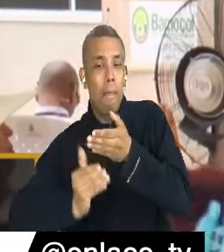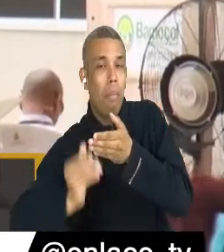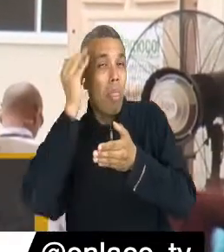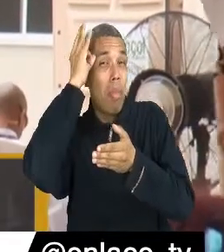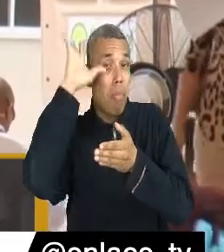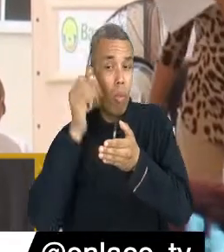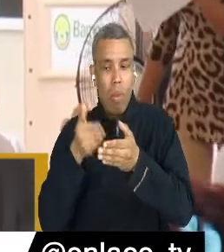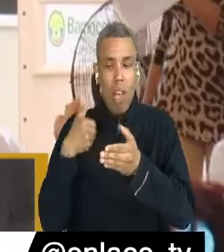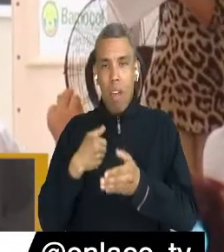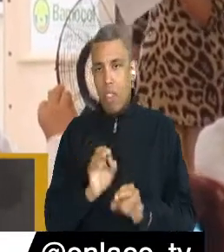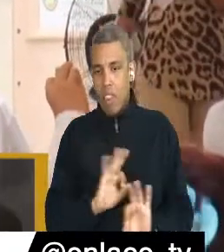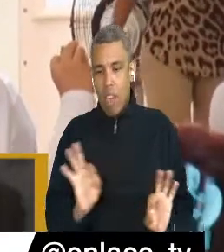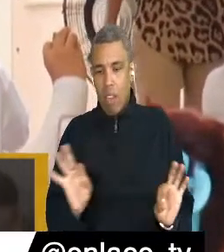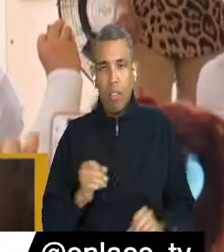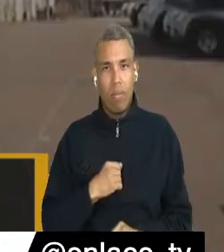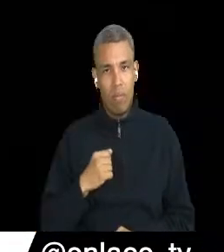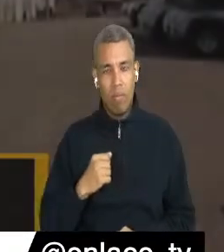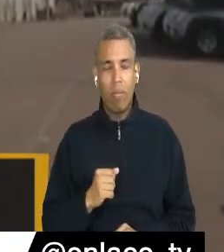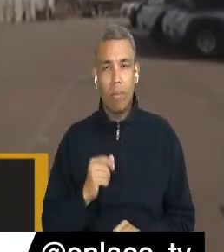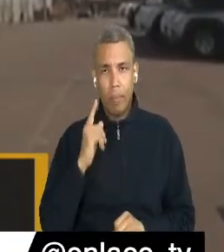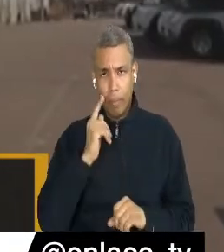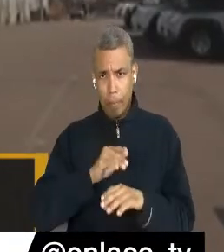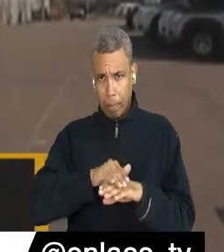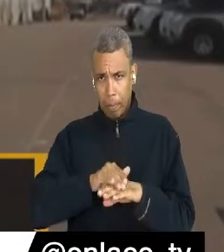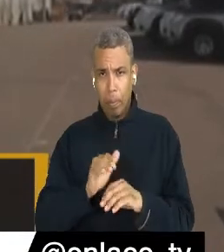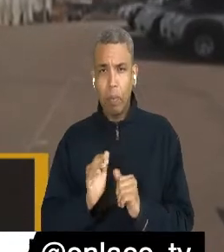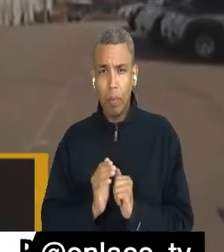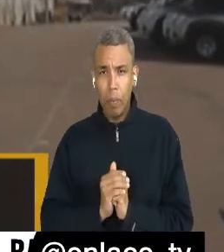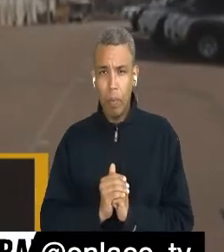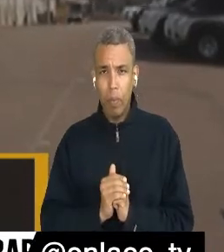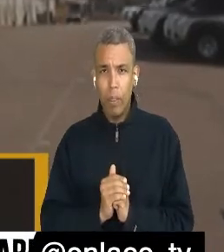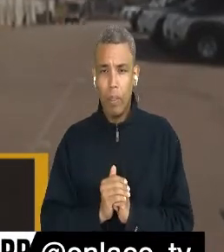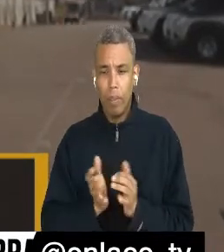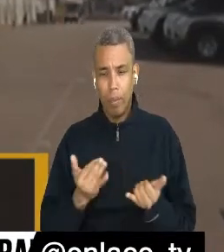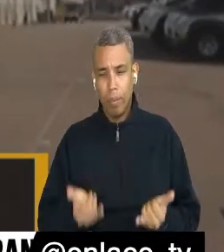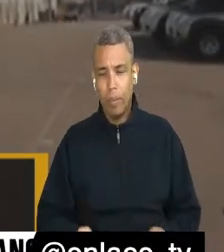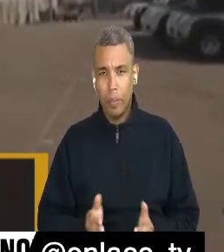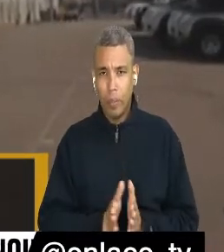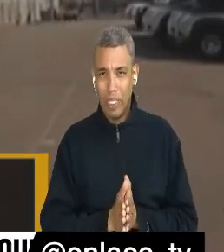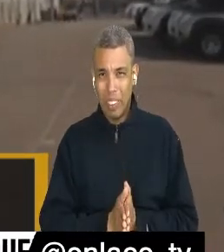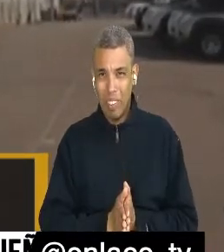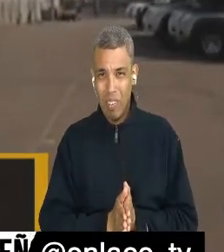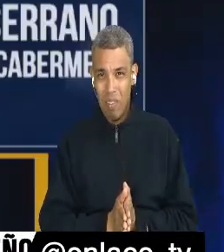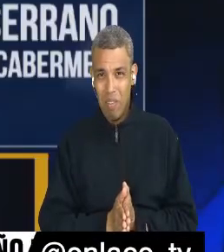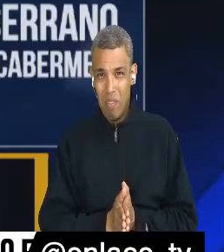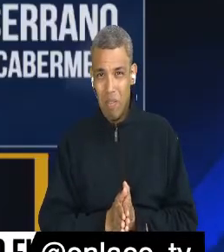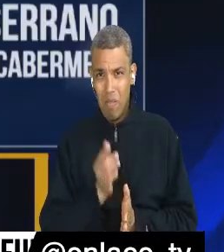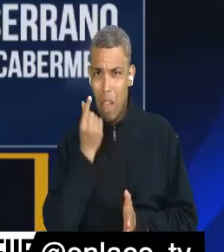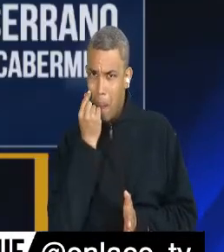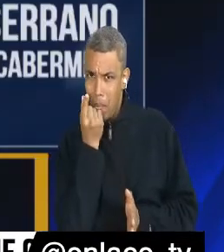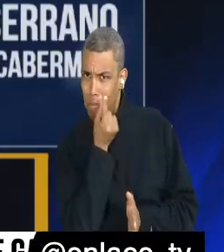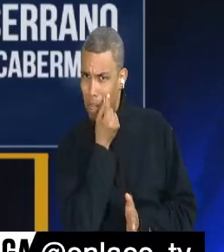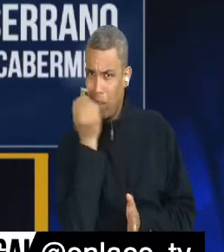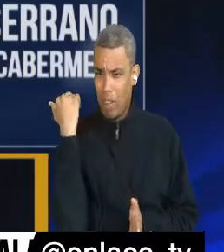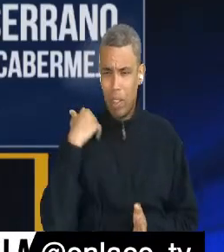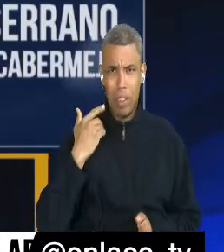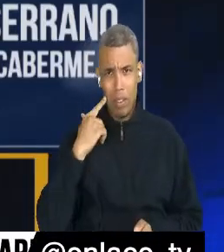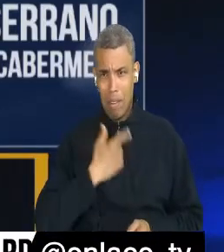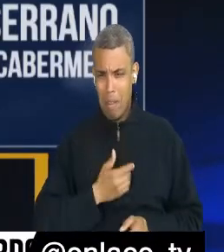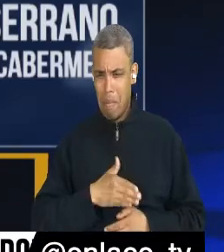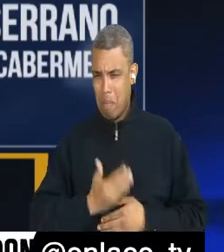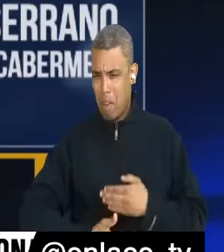a Barranca Bermeja, donde se comprometió con la realización de un plan maestro de modernización de forma modular. No va a haber